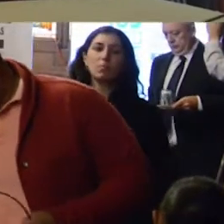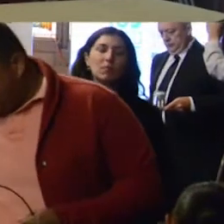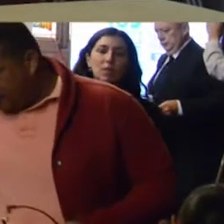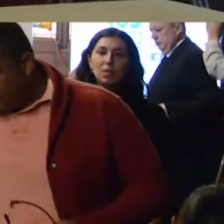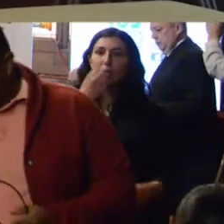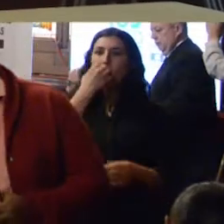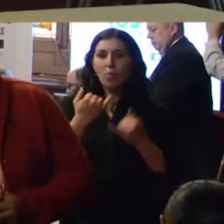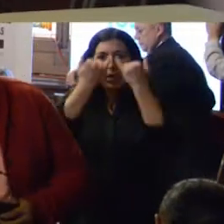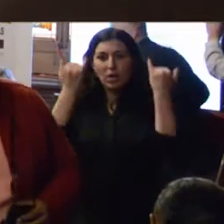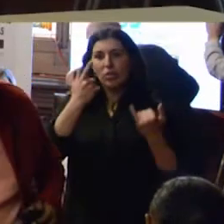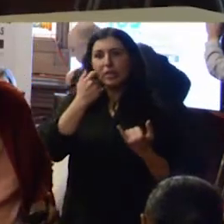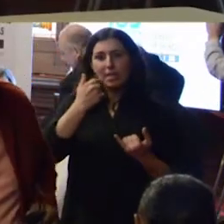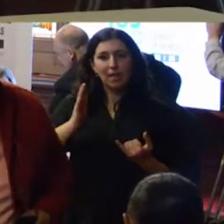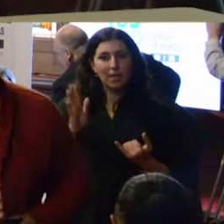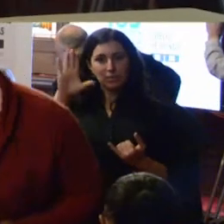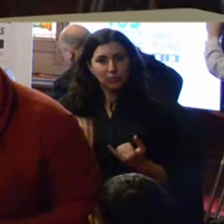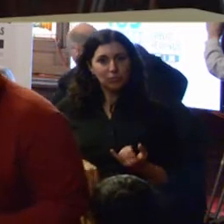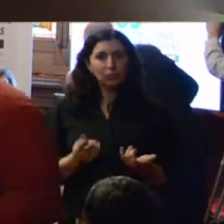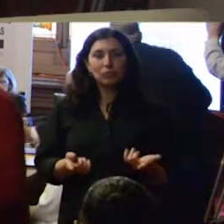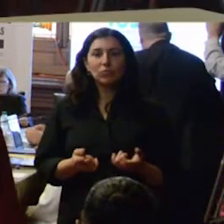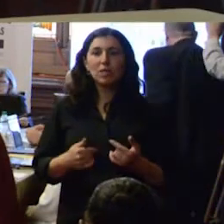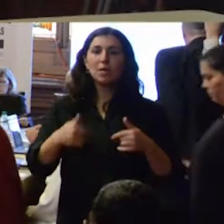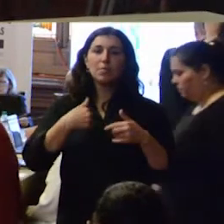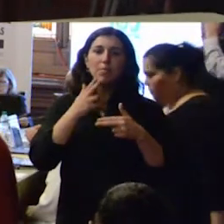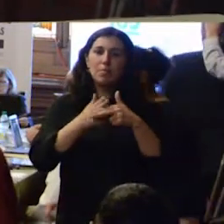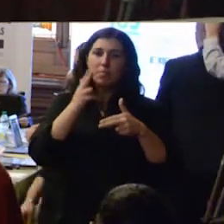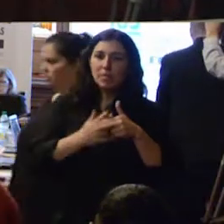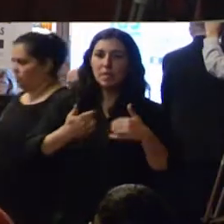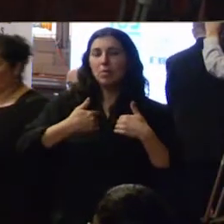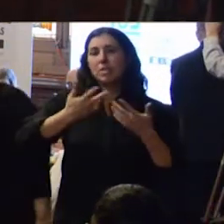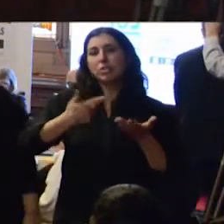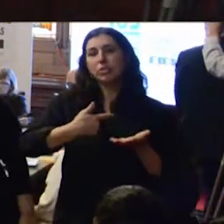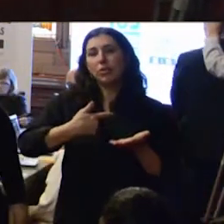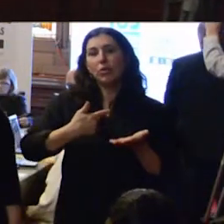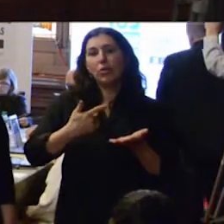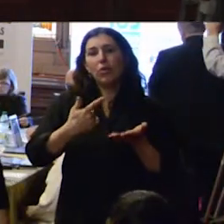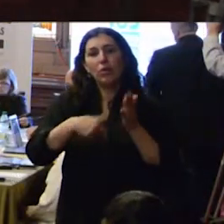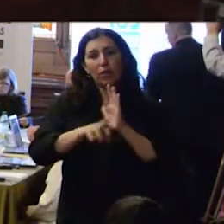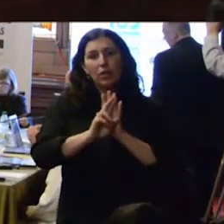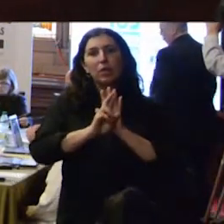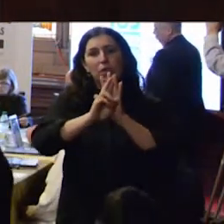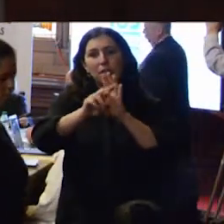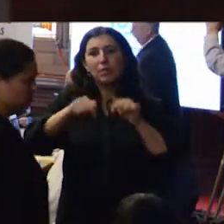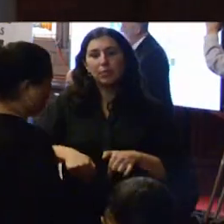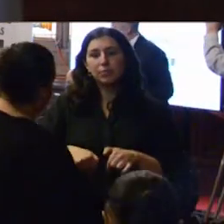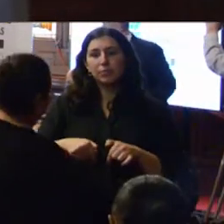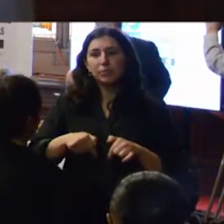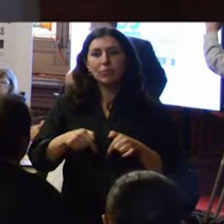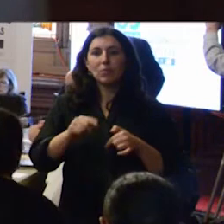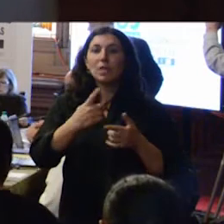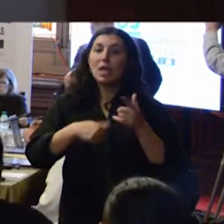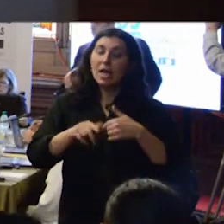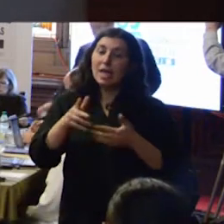Buenos días a todas y todos. Mi nombre es Víctor Atencio. Yo soy director de Asuntos Internacionales de la Defensoría del Pueblo de la República de